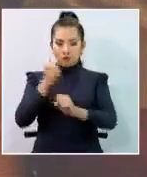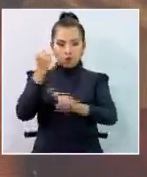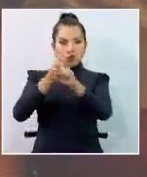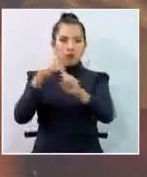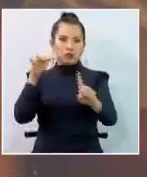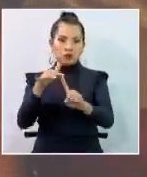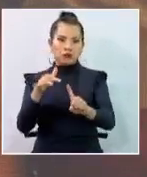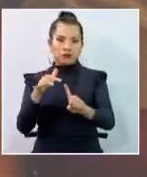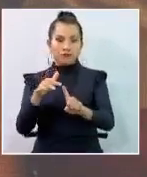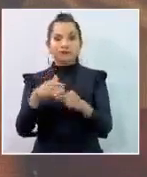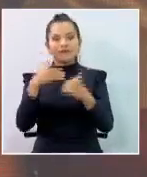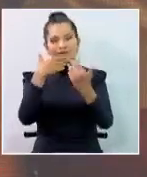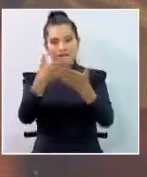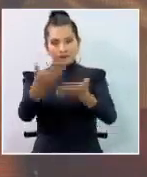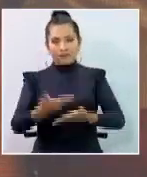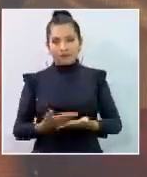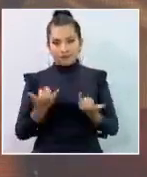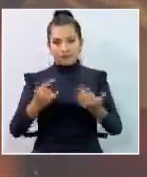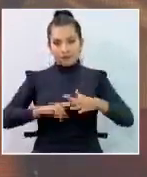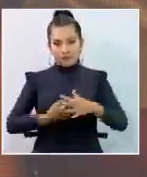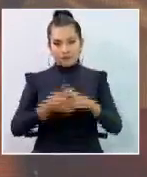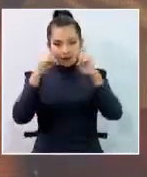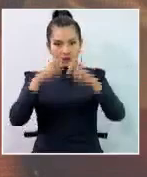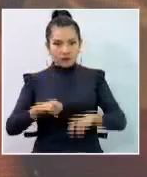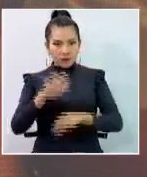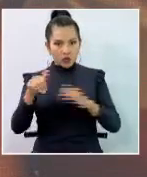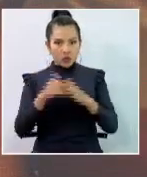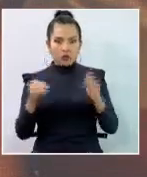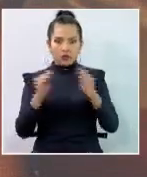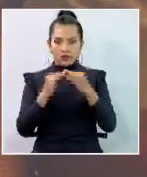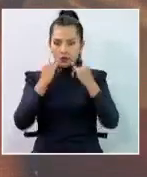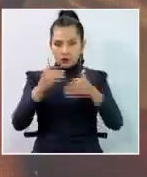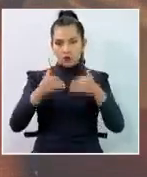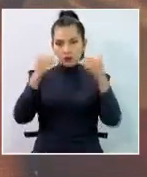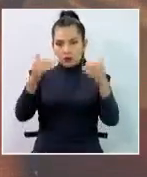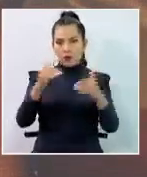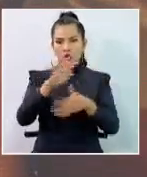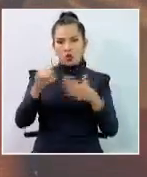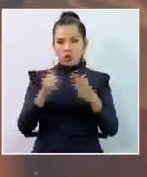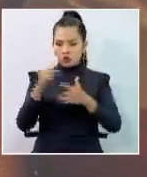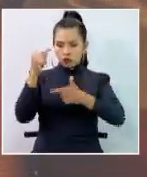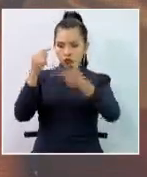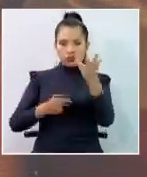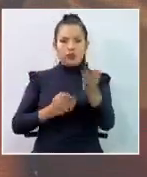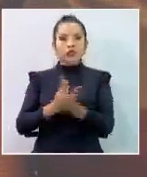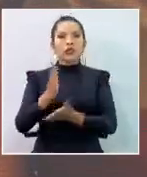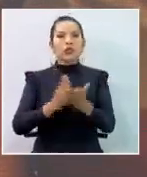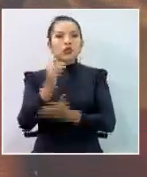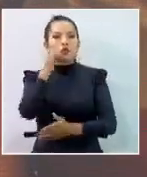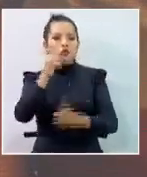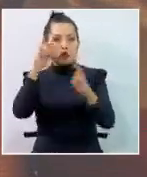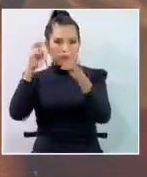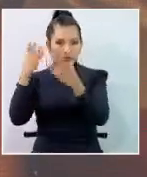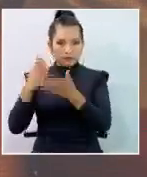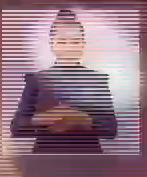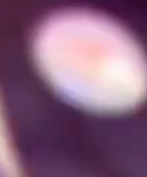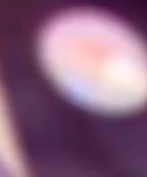Bienvenidos nuevamente, arrancamos revisando detalles de cuánto hemos avanzado en la reivindicación de los derechos de las mujeres.